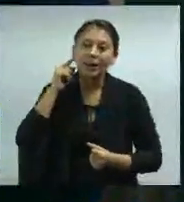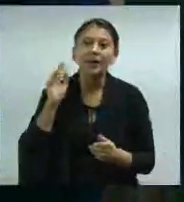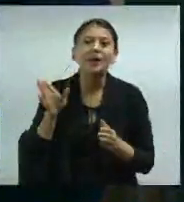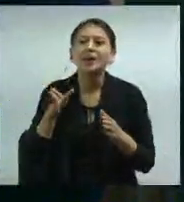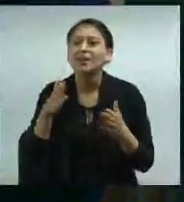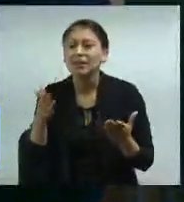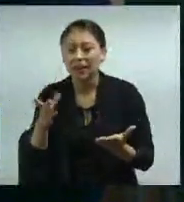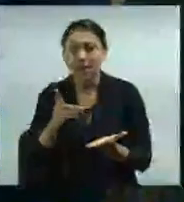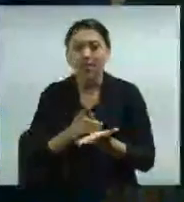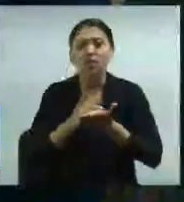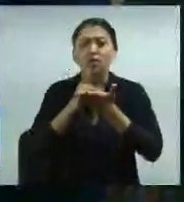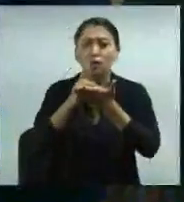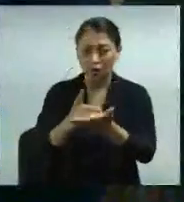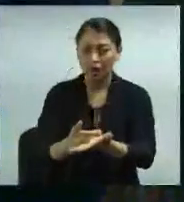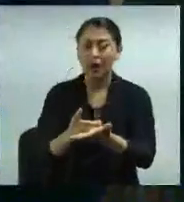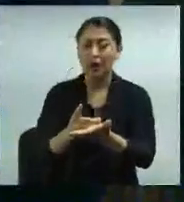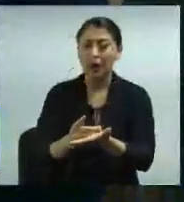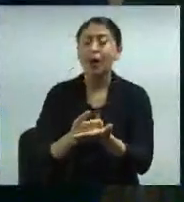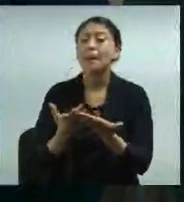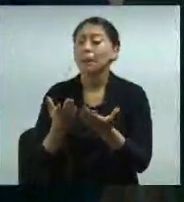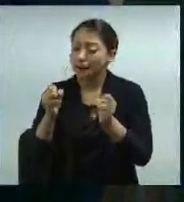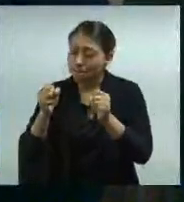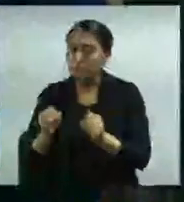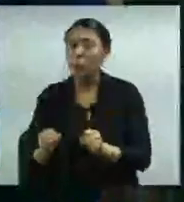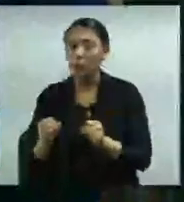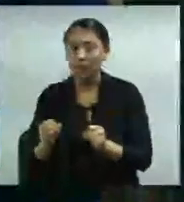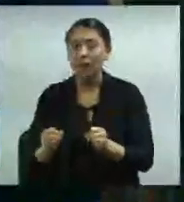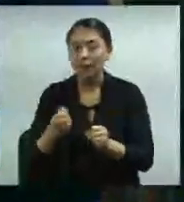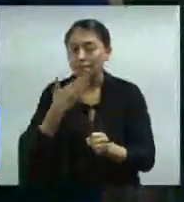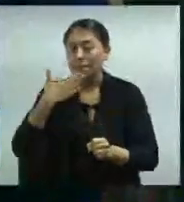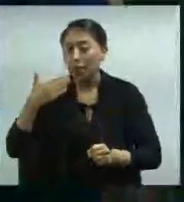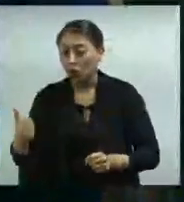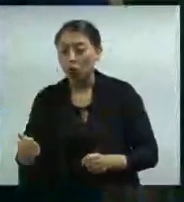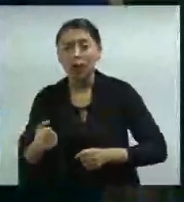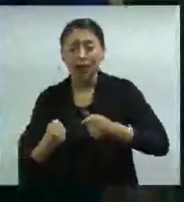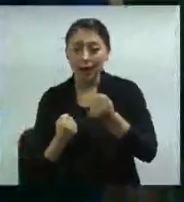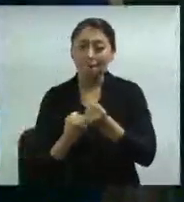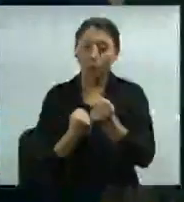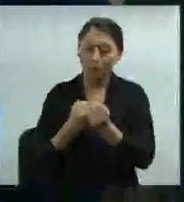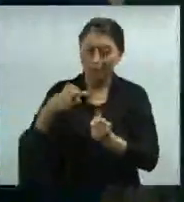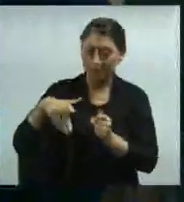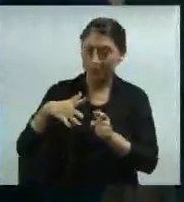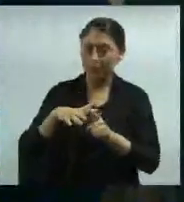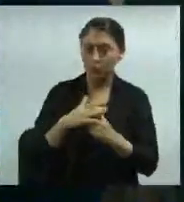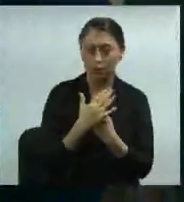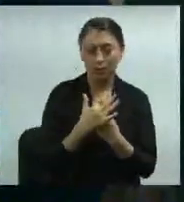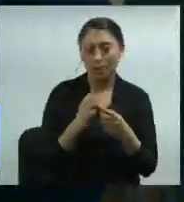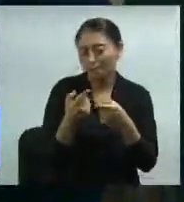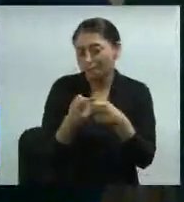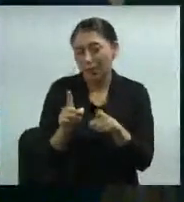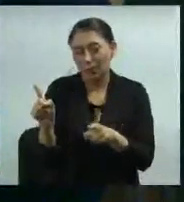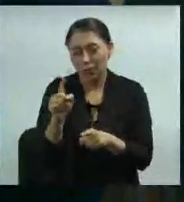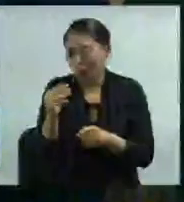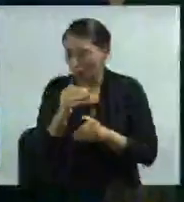que donar para poder afrontar esta situación. Sin embargo, tampoco ese es el procedimiento, porque el Estado de